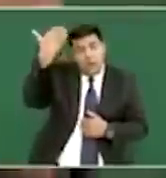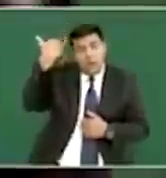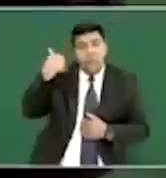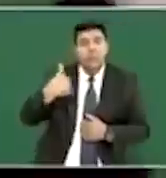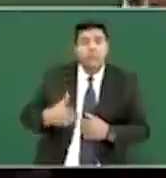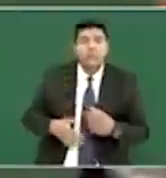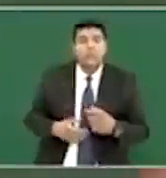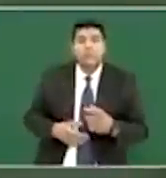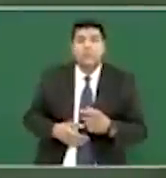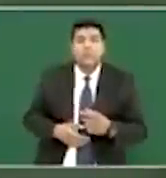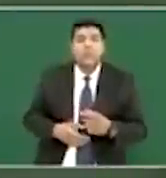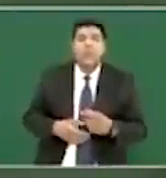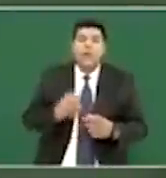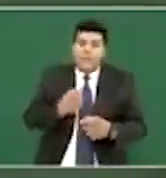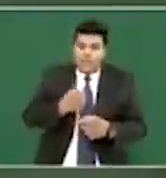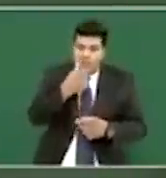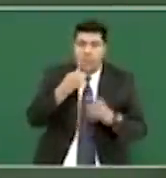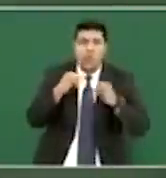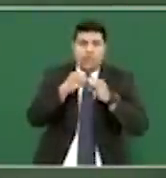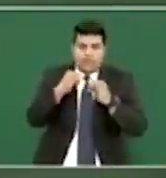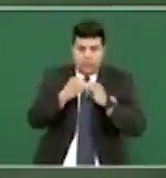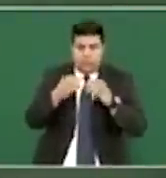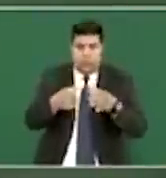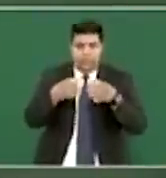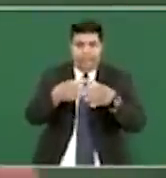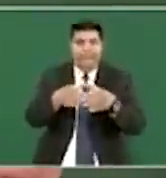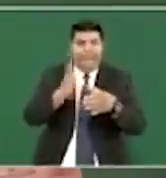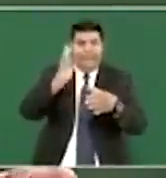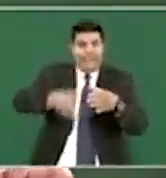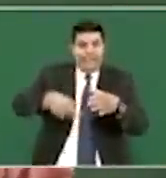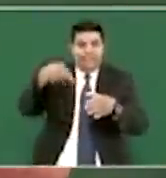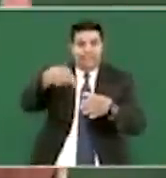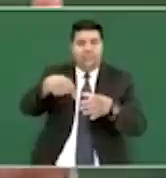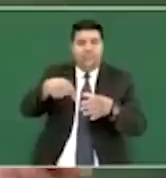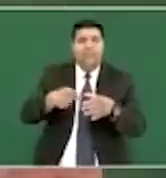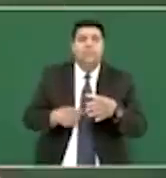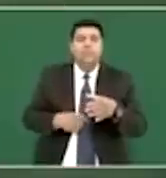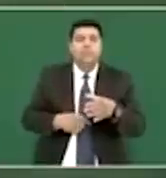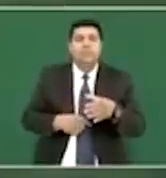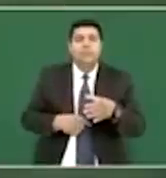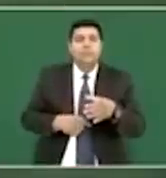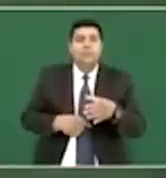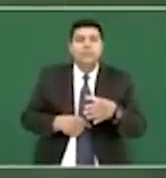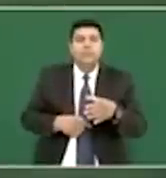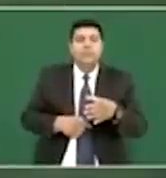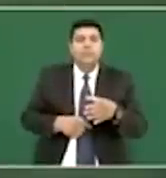era crear el organismo, son cuántos